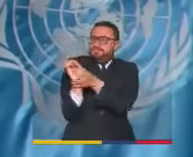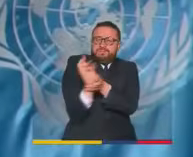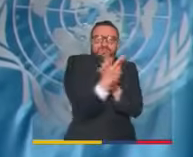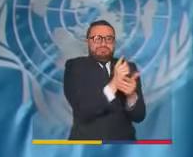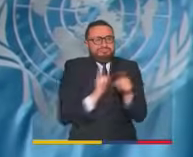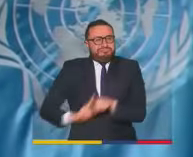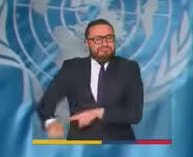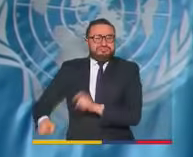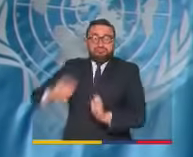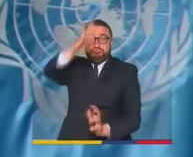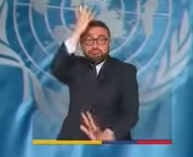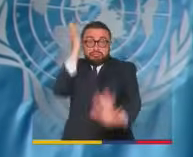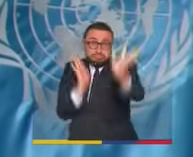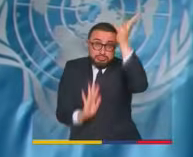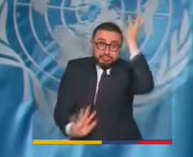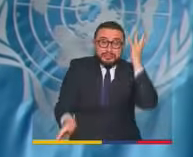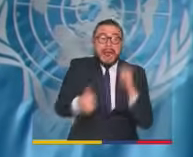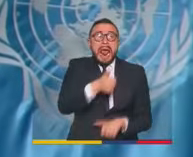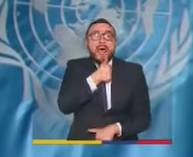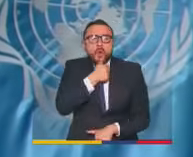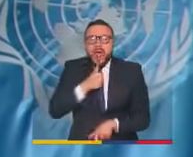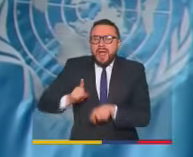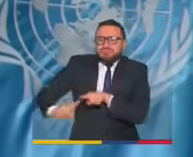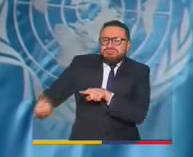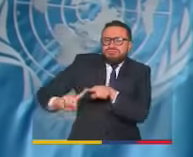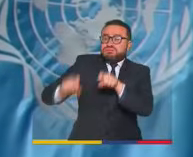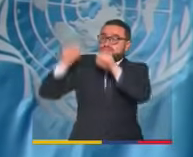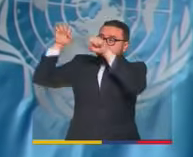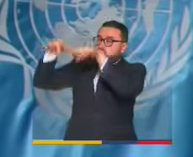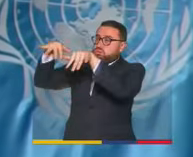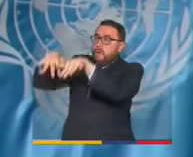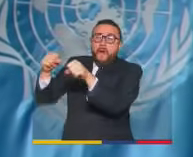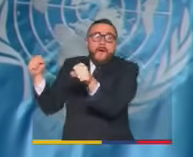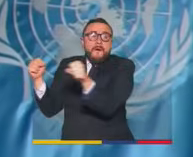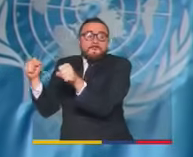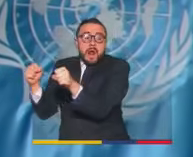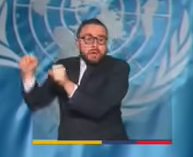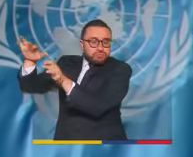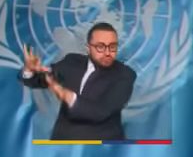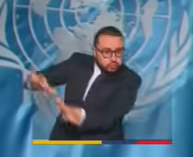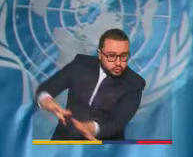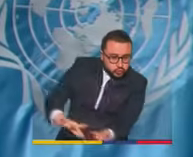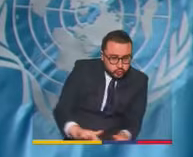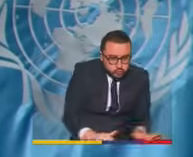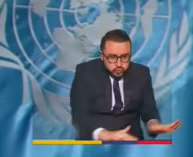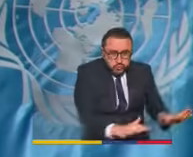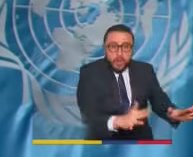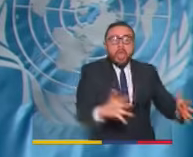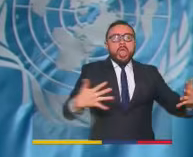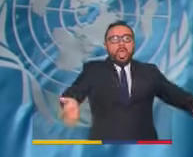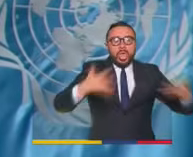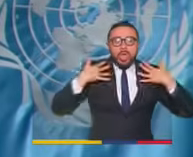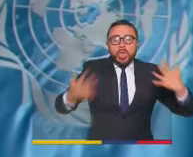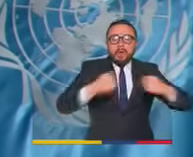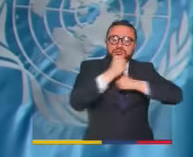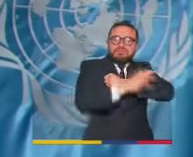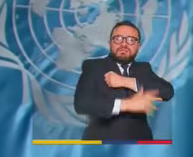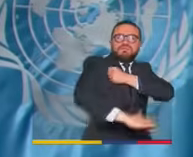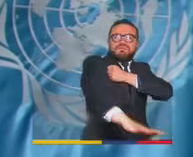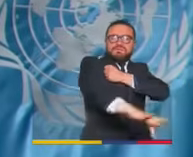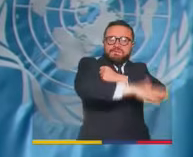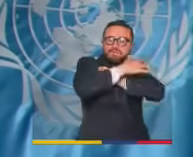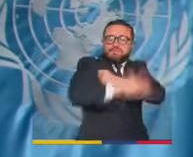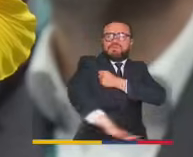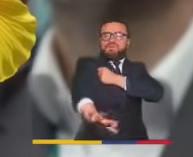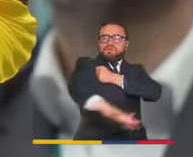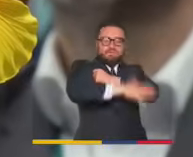las aguas frías y cristalinas por doquier, hasta llegar hasta las olas de un mar intenso